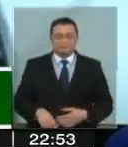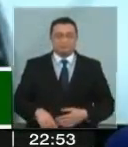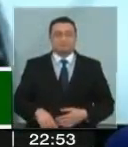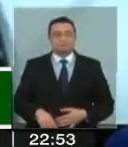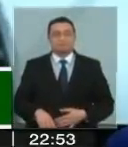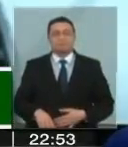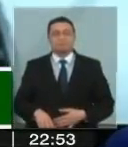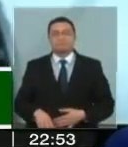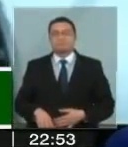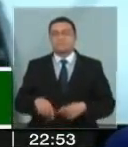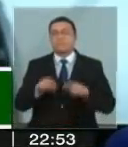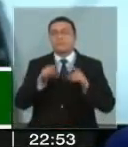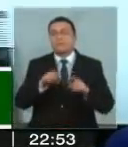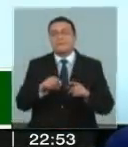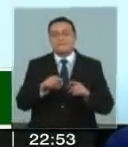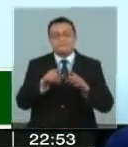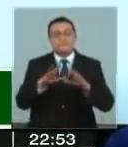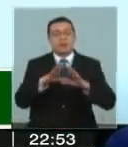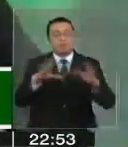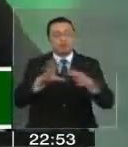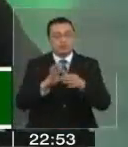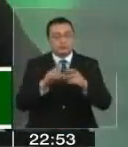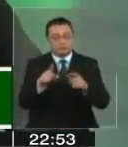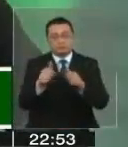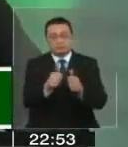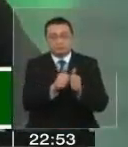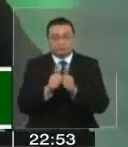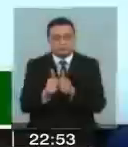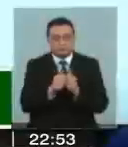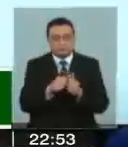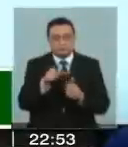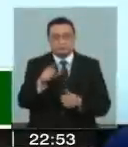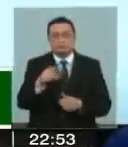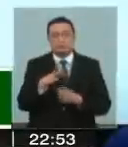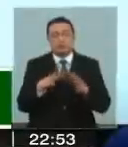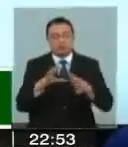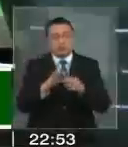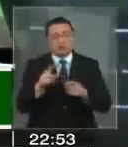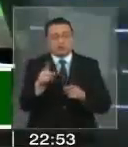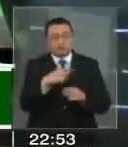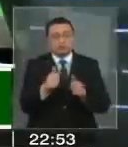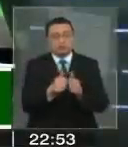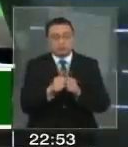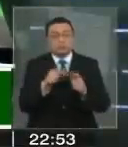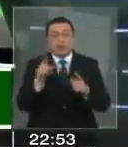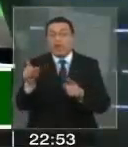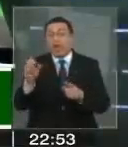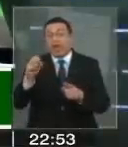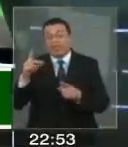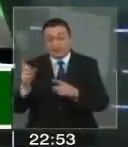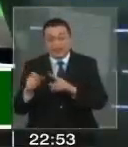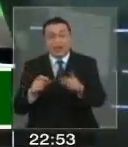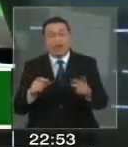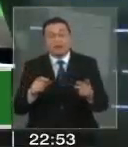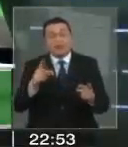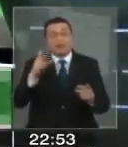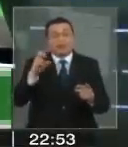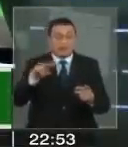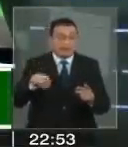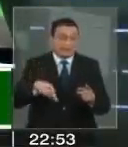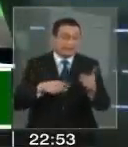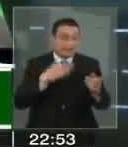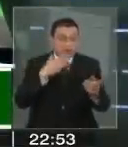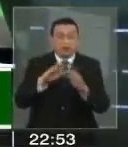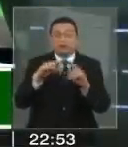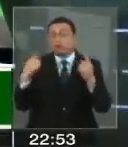Ojalá. Lorena, muchas gracias por habernos acompañado. Sí. Claudia, muchas gracias por estar con nosotros. Andrea, por supuesto. Denis, gracias